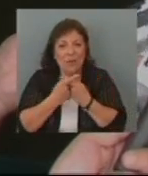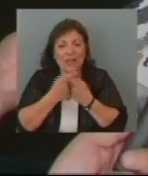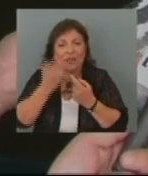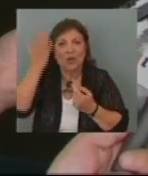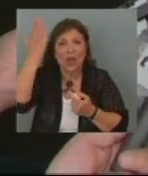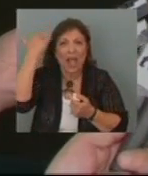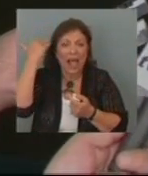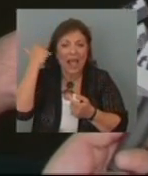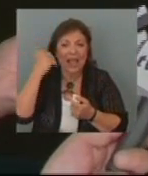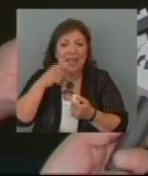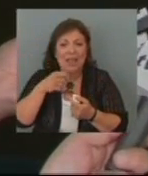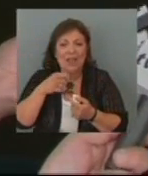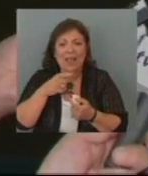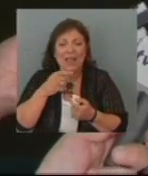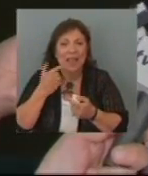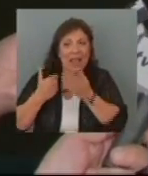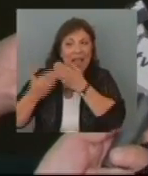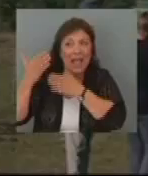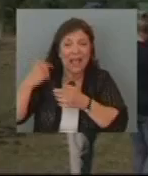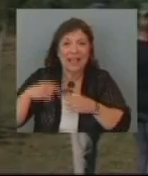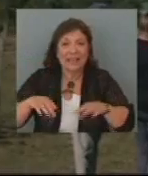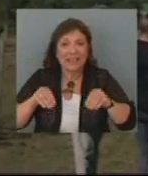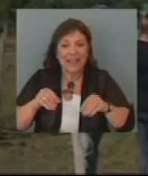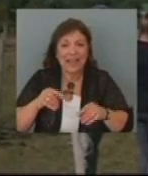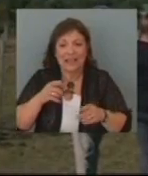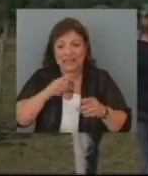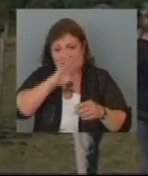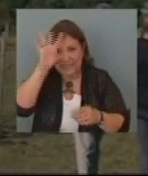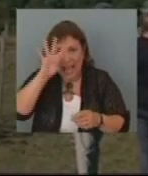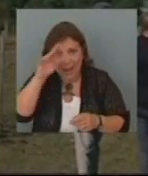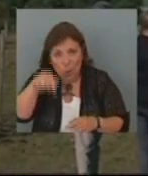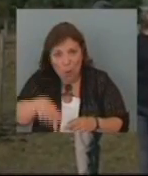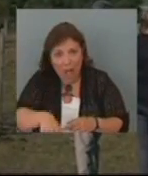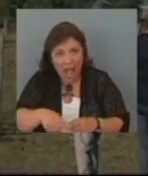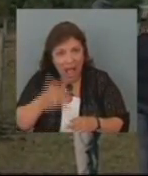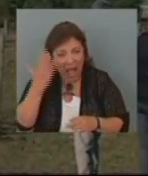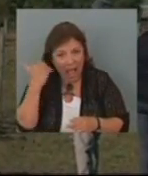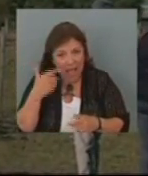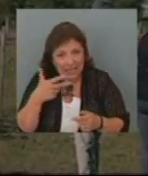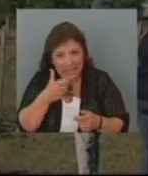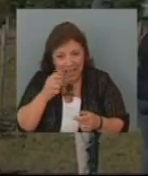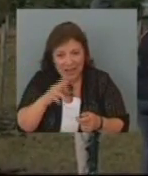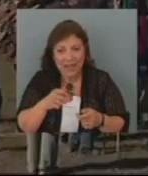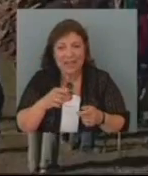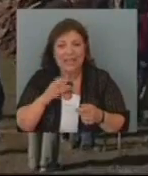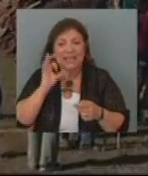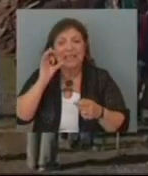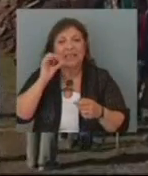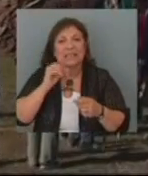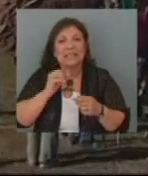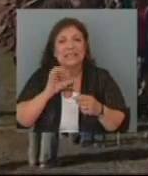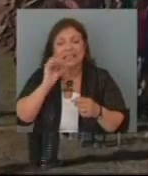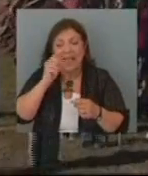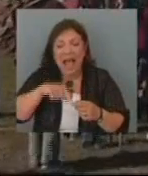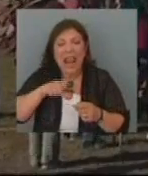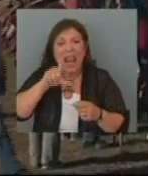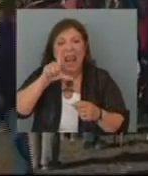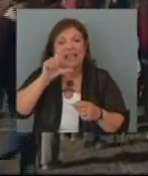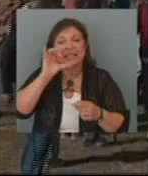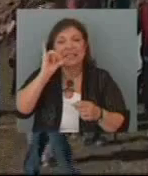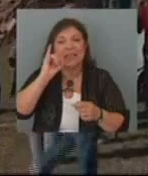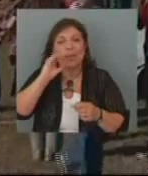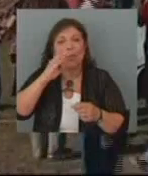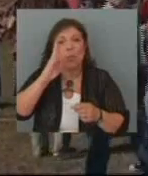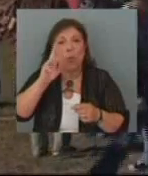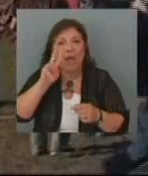fueron los antecesores de estas tierras, como son los charrúas, el encuentro de Salsipuedes, por supuesto los circuitos también